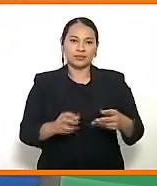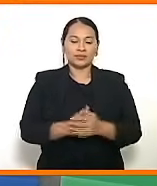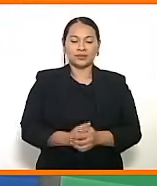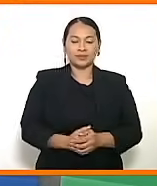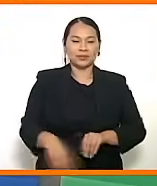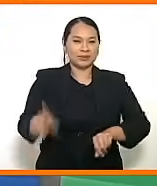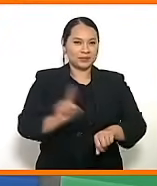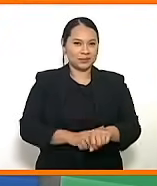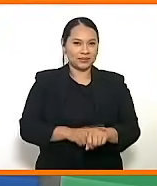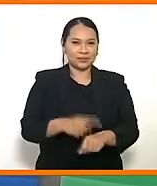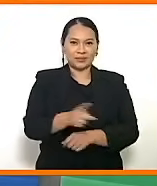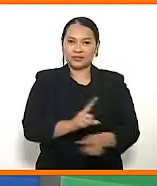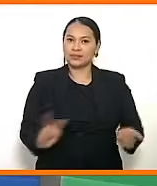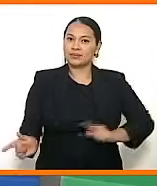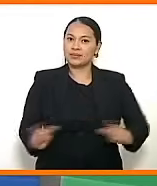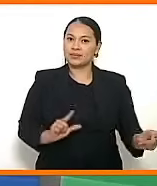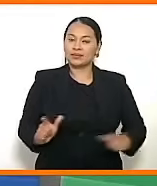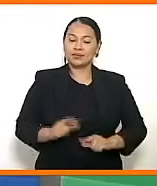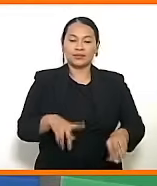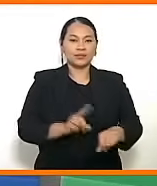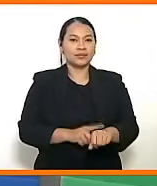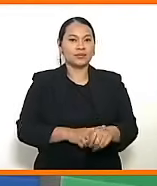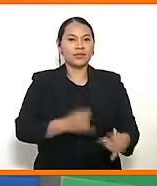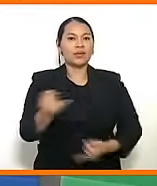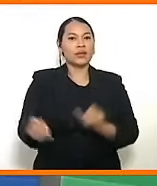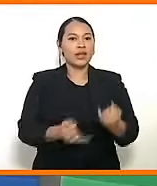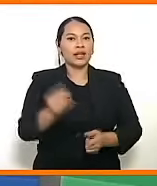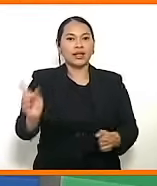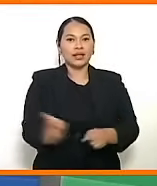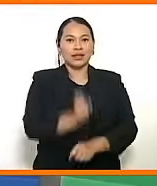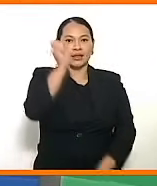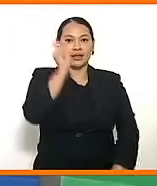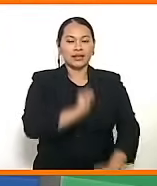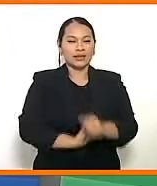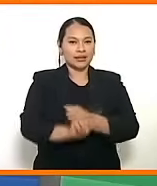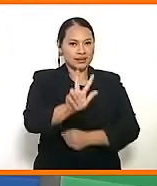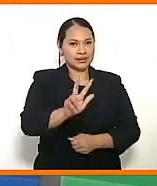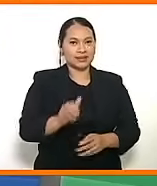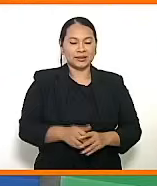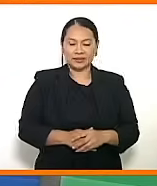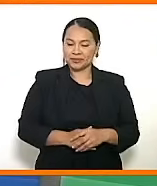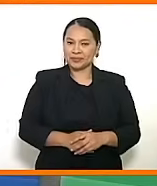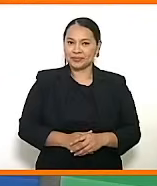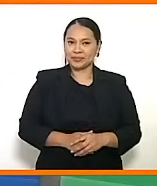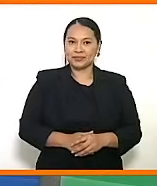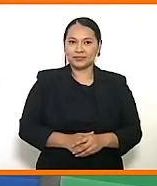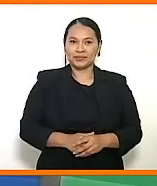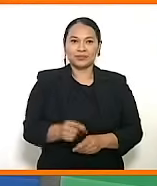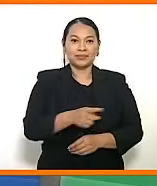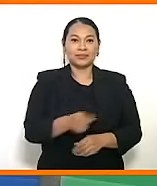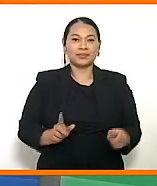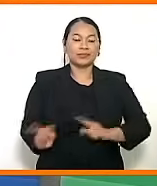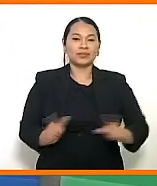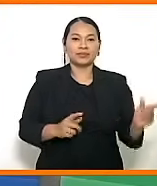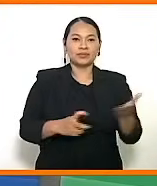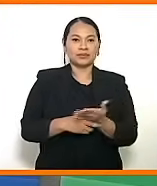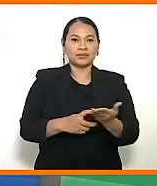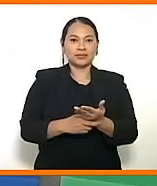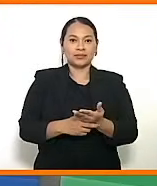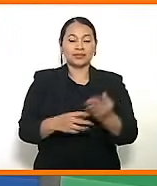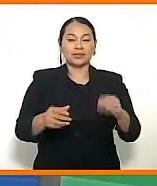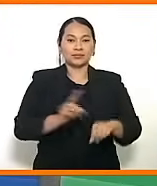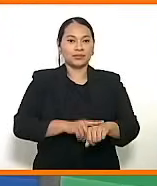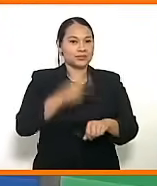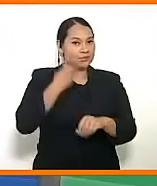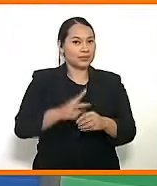sí, espero que estés listo porque se ha llegado el momento de pegar y ganar junto a Pega 3. Espero que tengas tu boleto en mano porque conoceremos esos